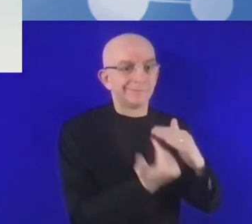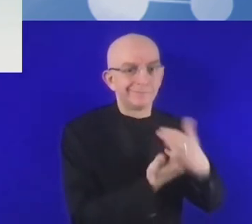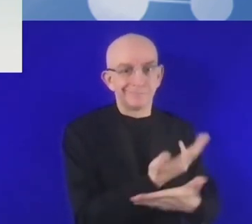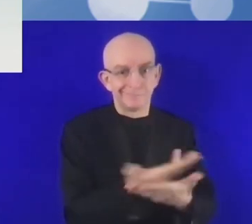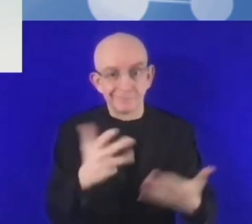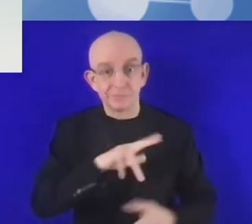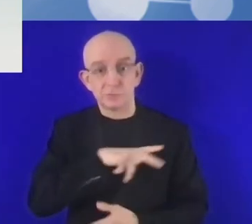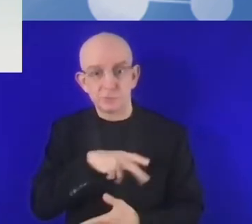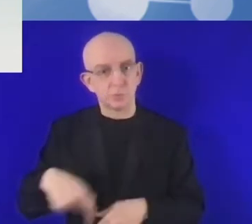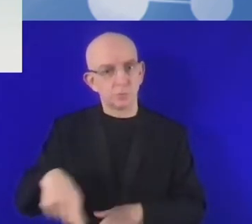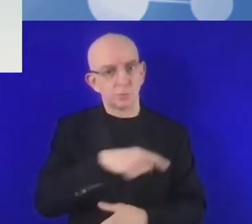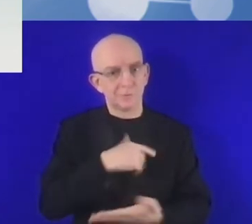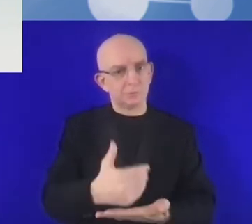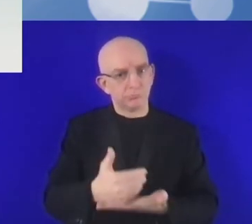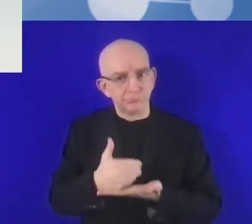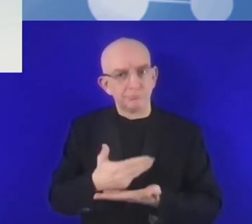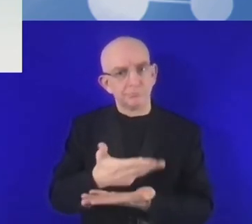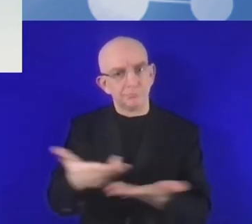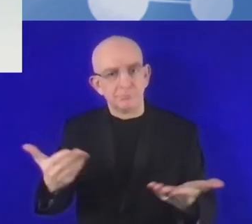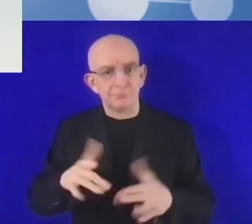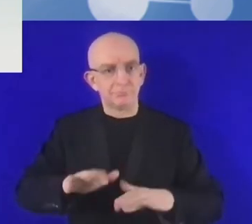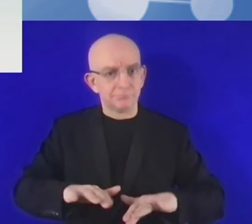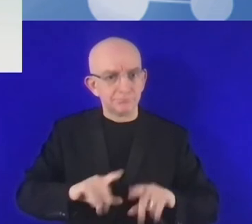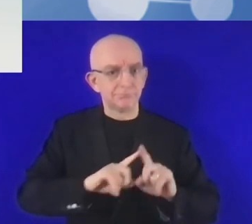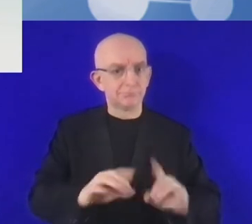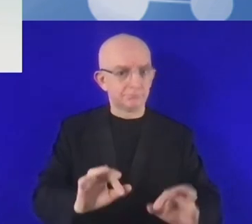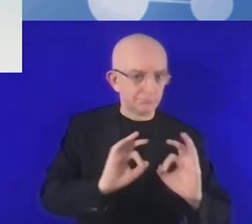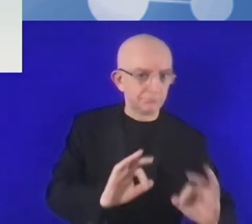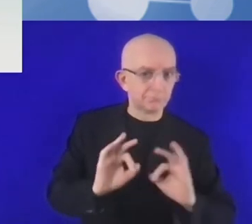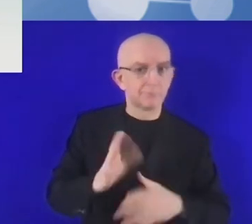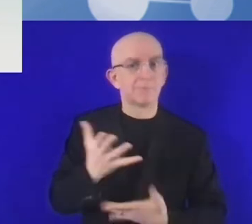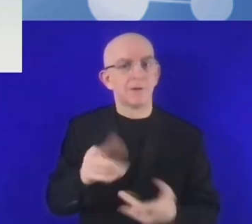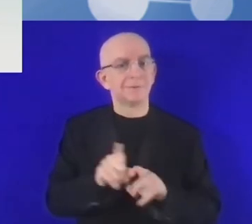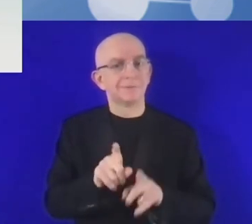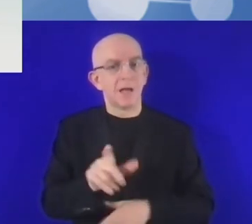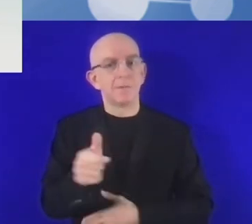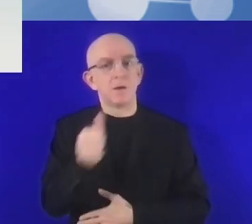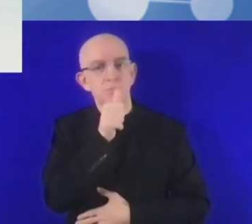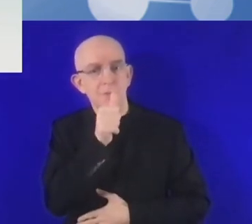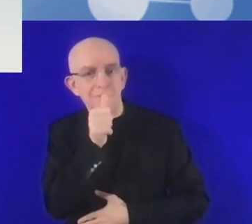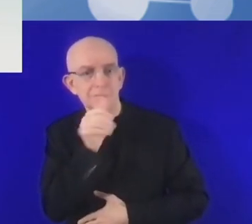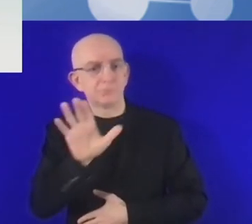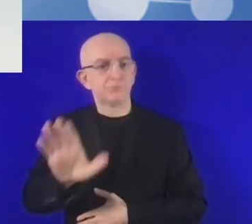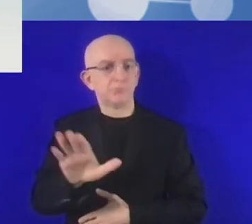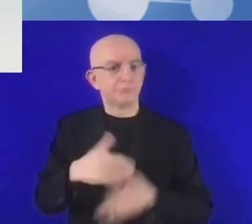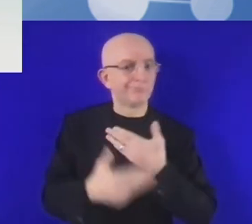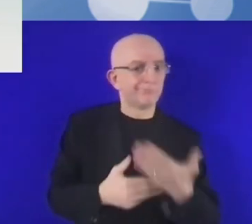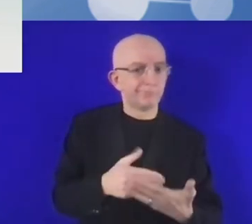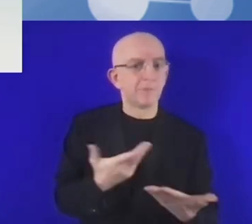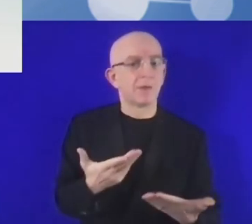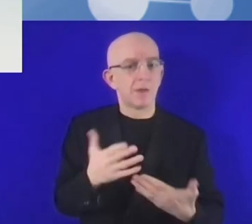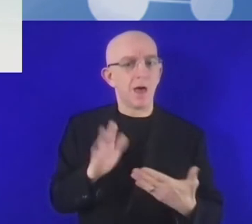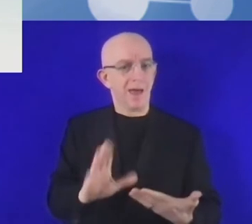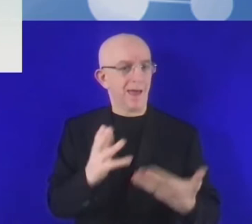incesante, tenemos que asegurarnos de que también el mayor número de personas tengan acceso